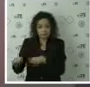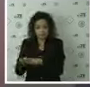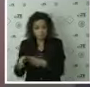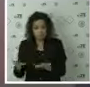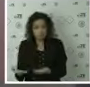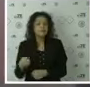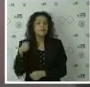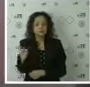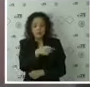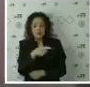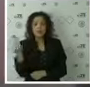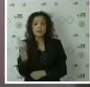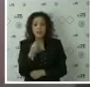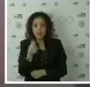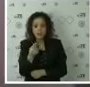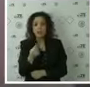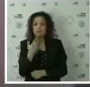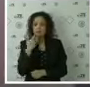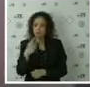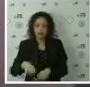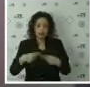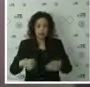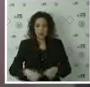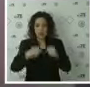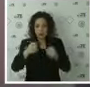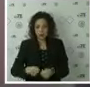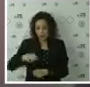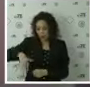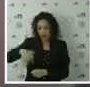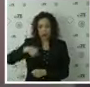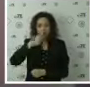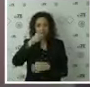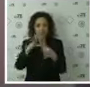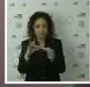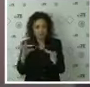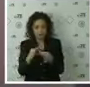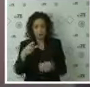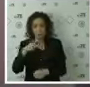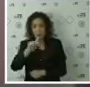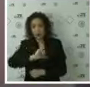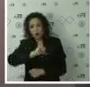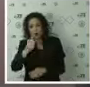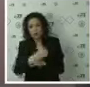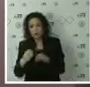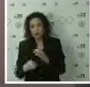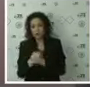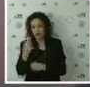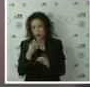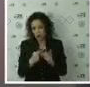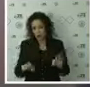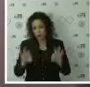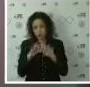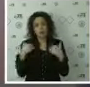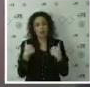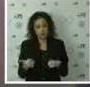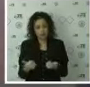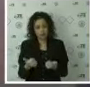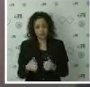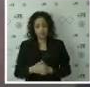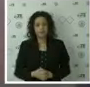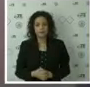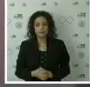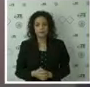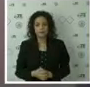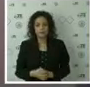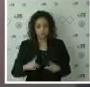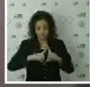quienes garanticen todo lo ya mencionado anteriormente. Pero hay otro punto que tomar en cuenta respecto a esto. Una nación no se construye